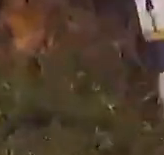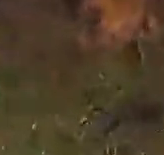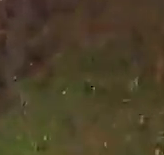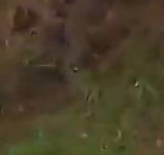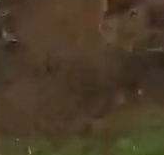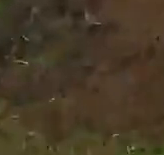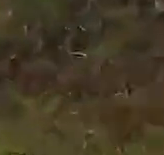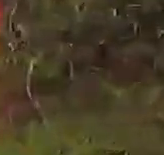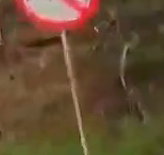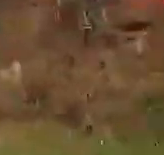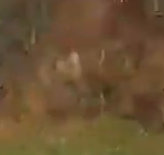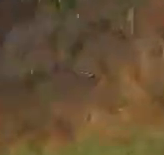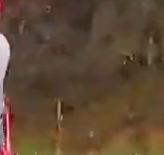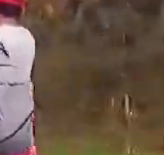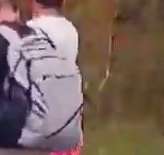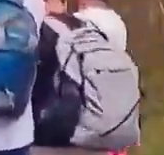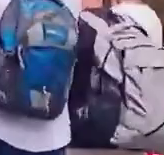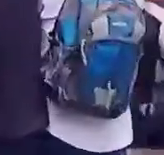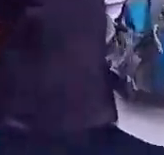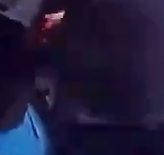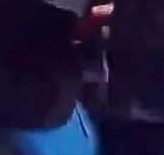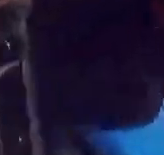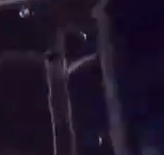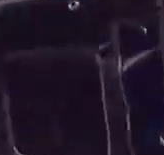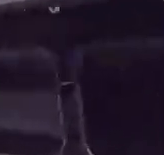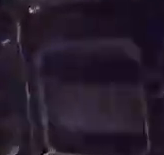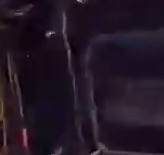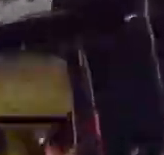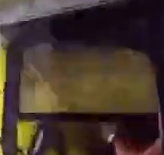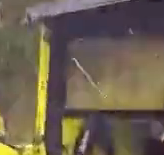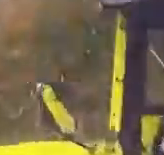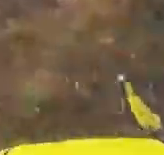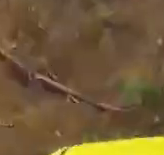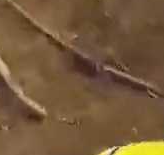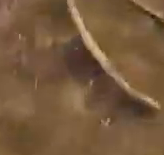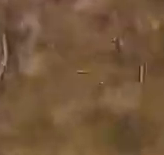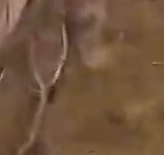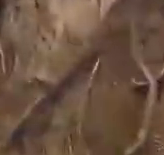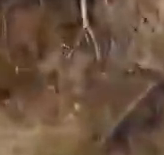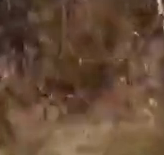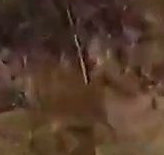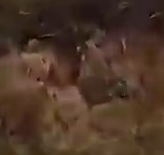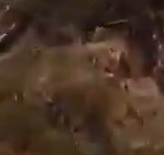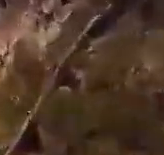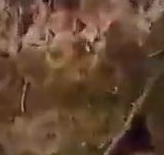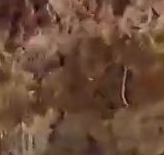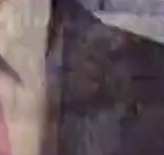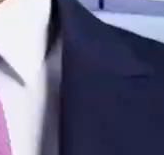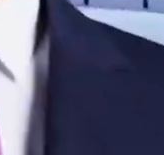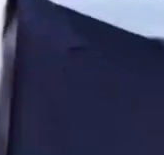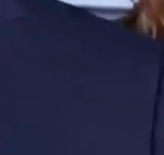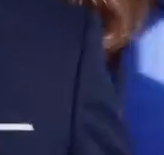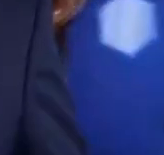Ya regresamos con más información en RTVC Noticias.